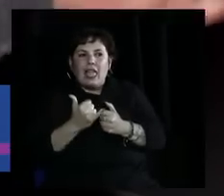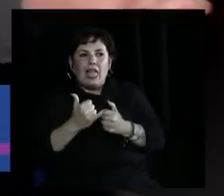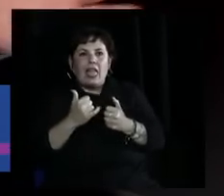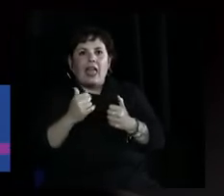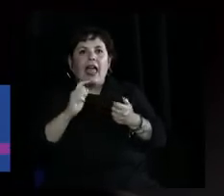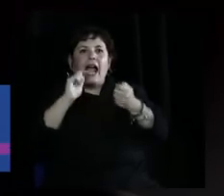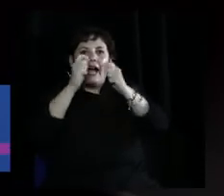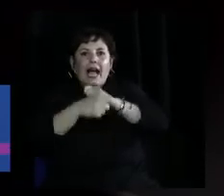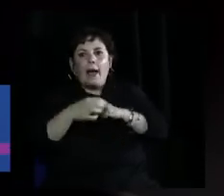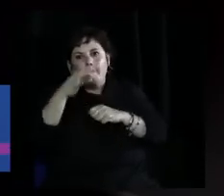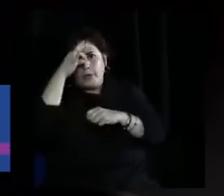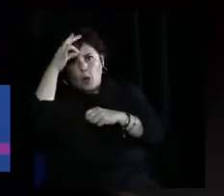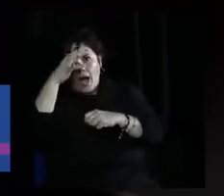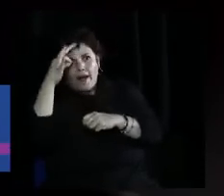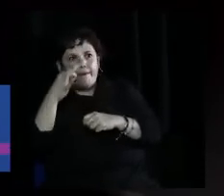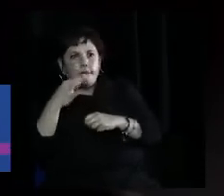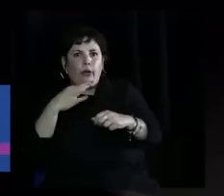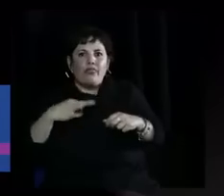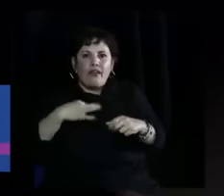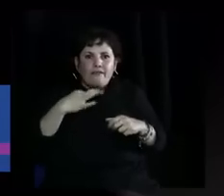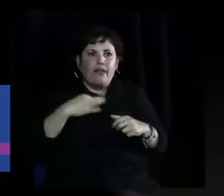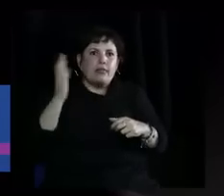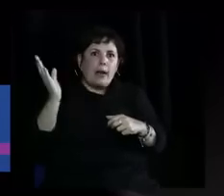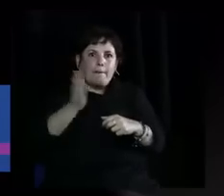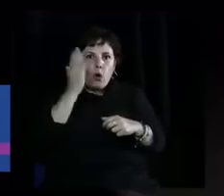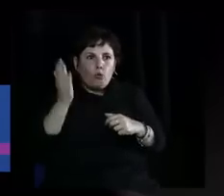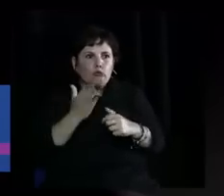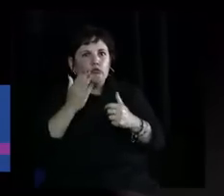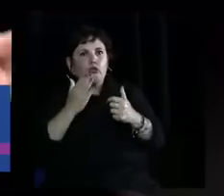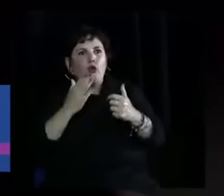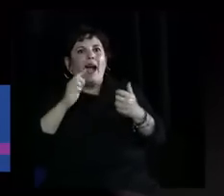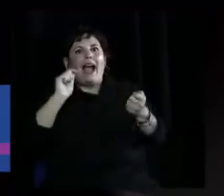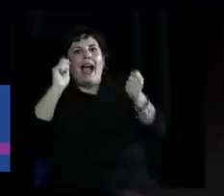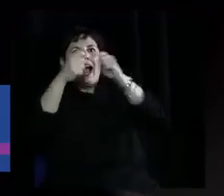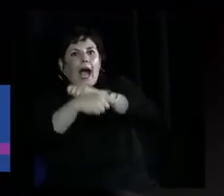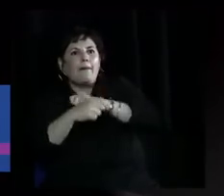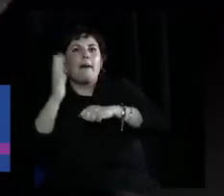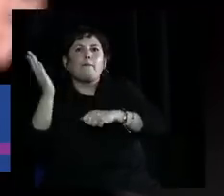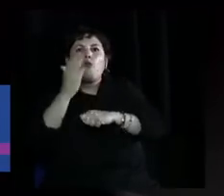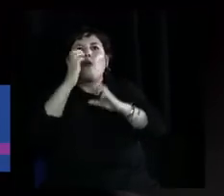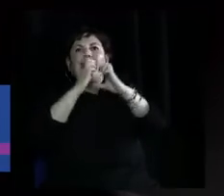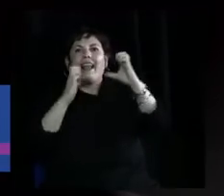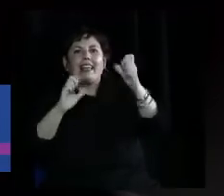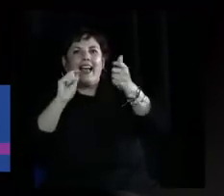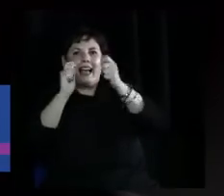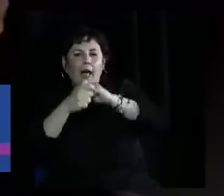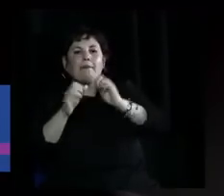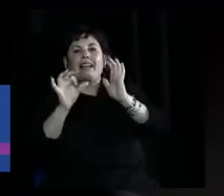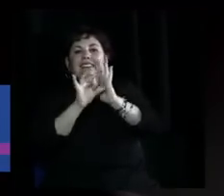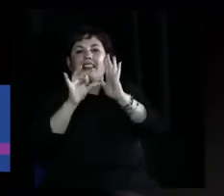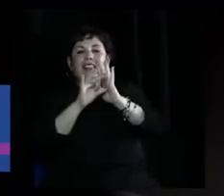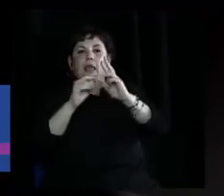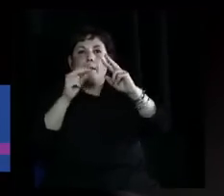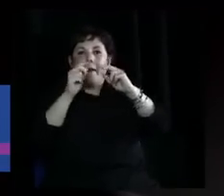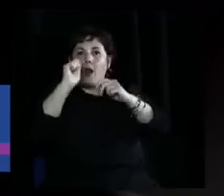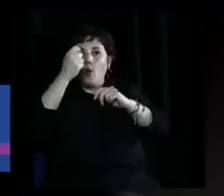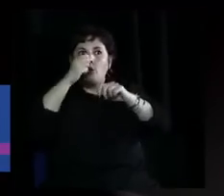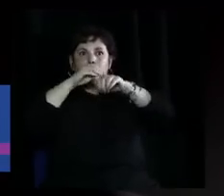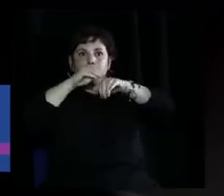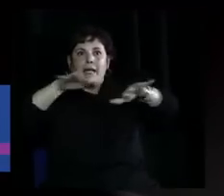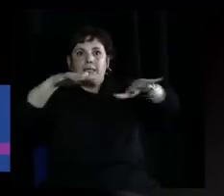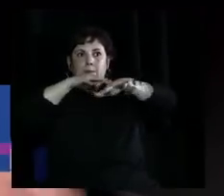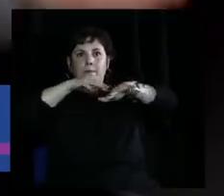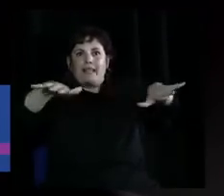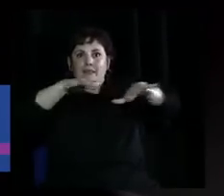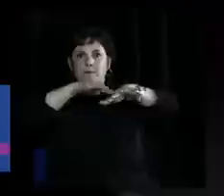Cambia los hábitos de vida, los hábitos de consumo, cambia la producción, van migrando la fuente de energía de la producción. El sistema eléctrico se expande todos los años. Ha habido una